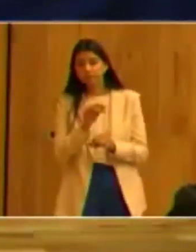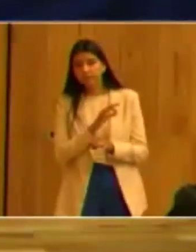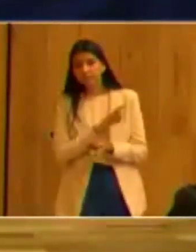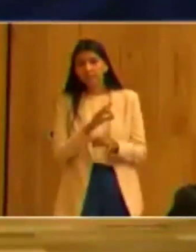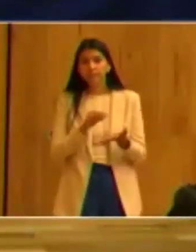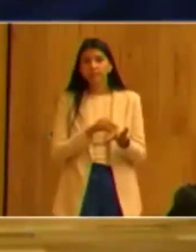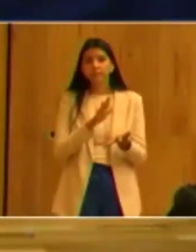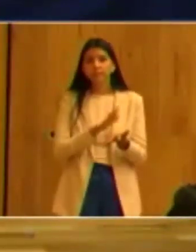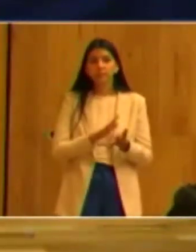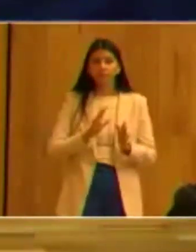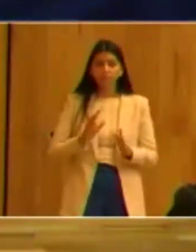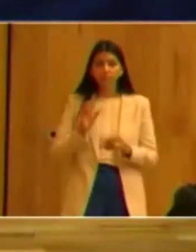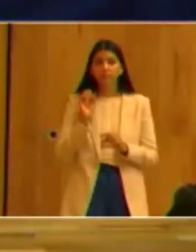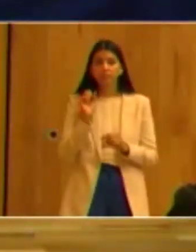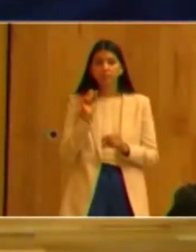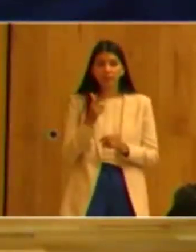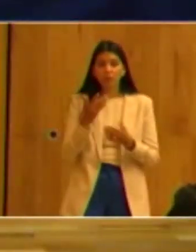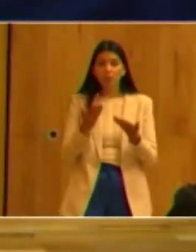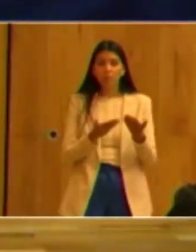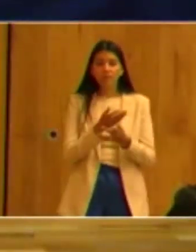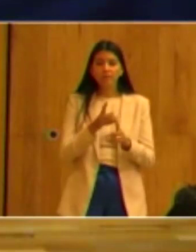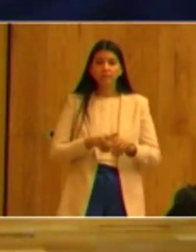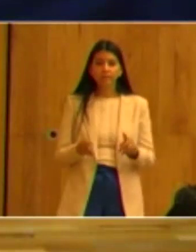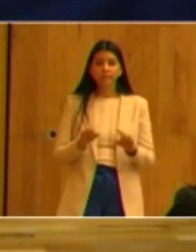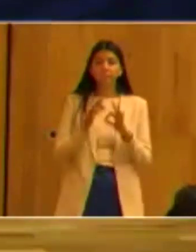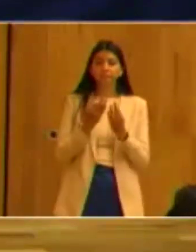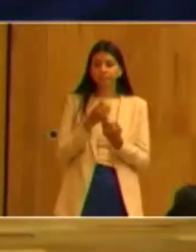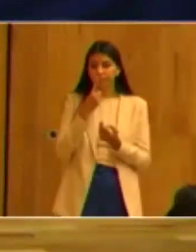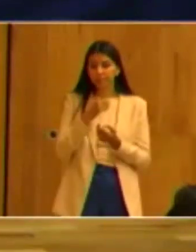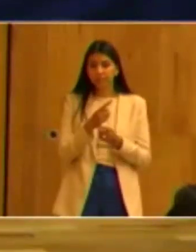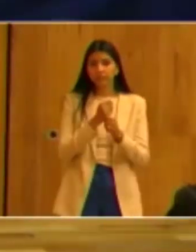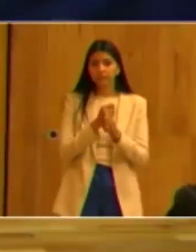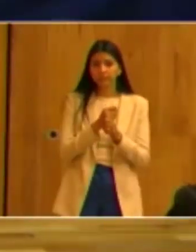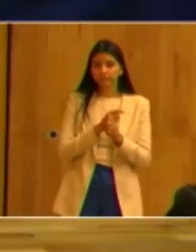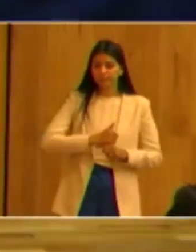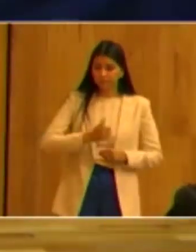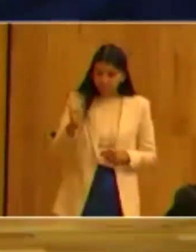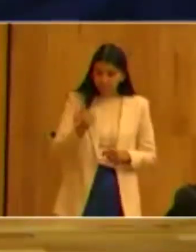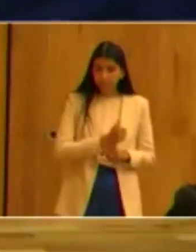establecer alguna convivencia distinta, si hay los medios para transportarse.